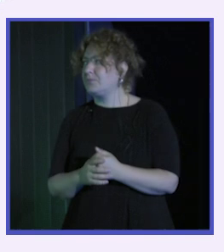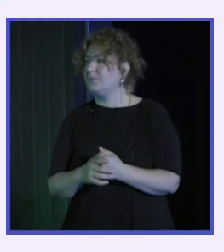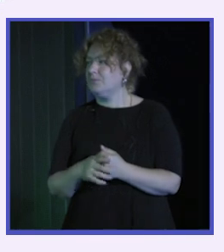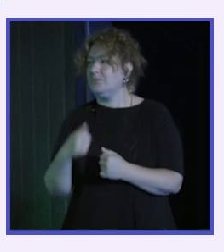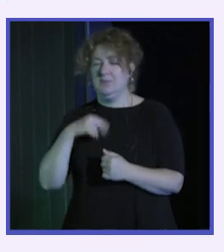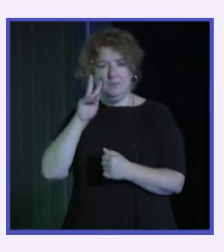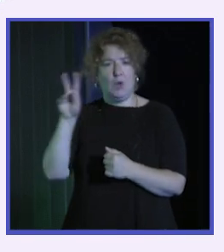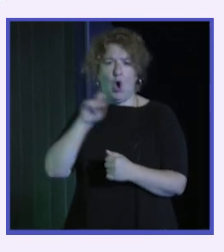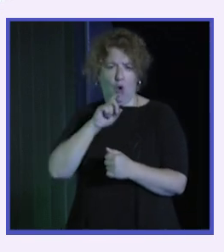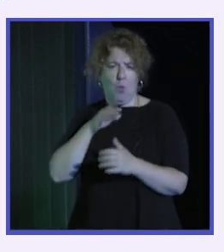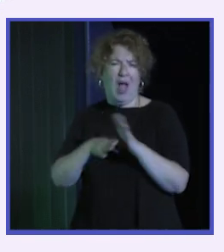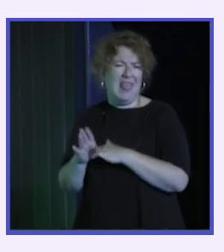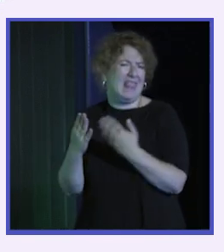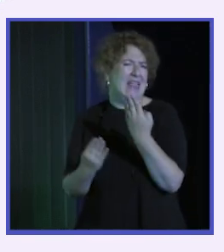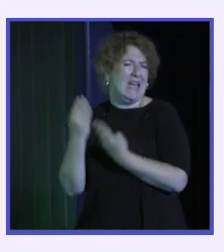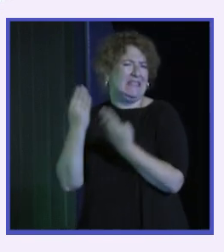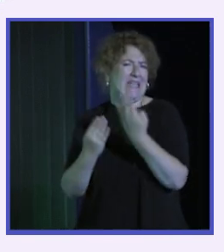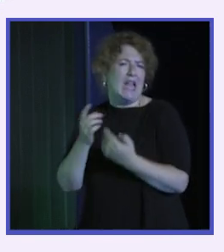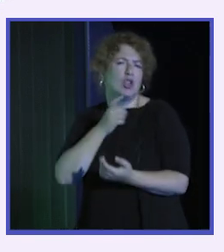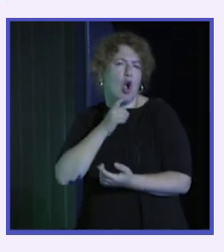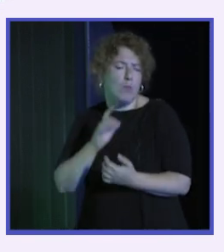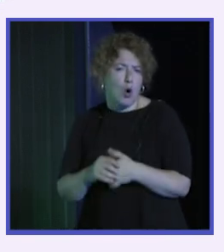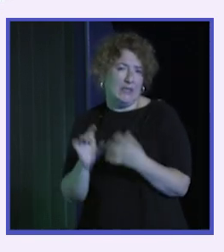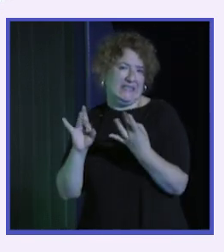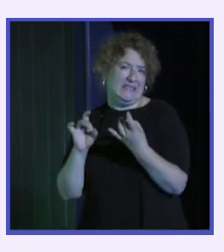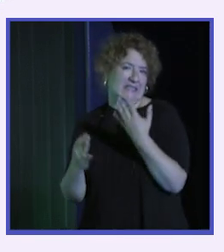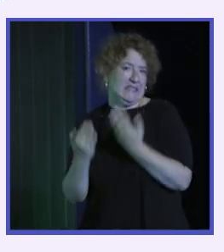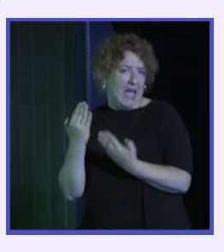a ver cómo se accede,